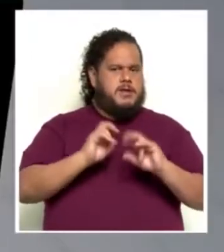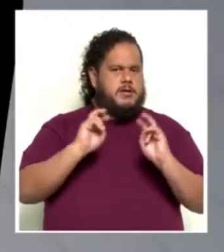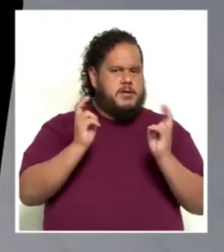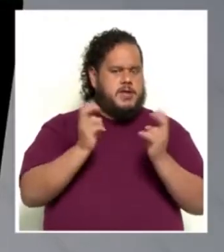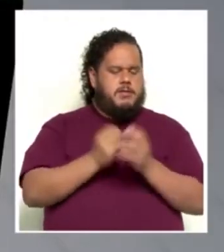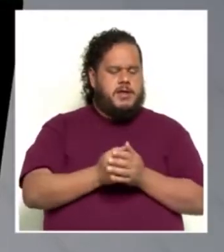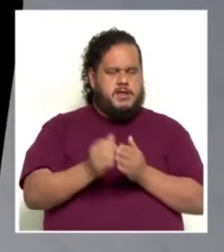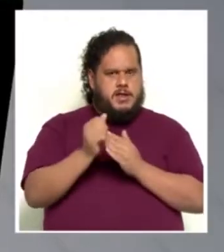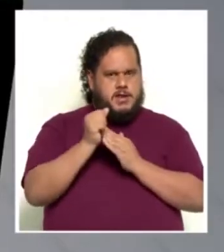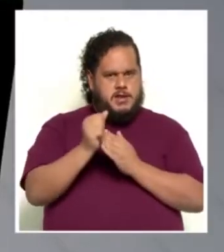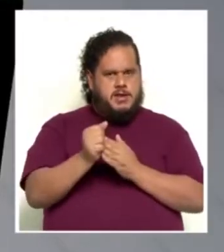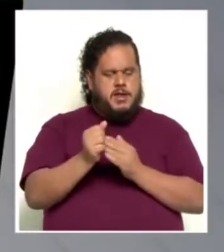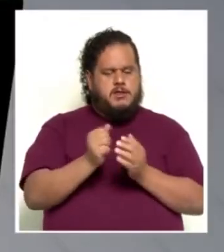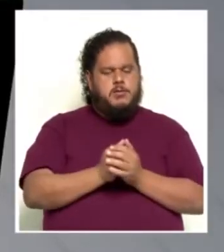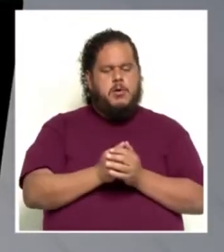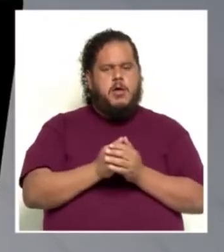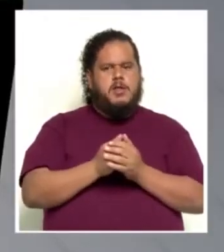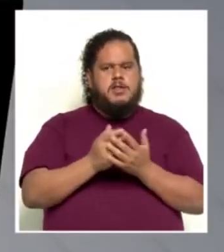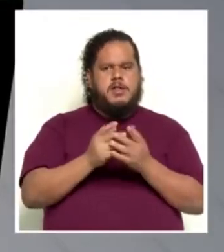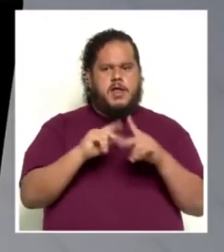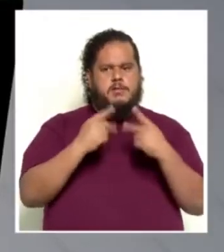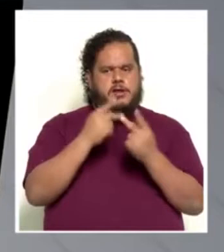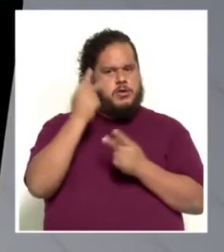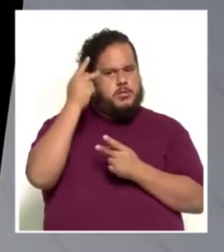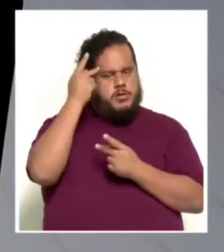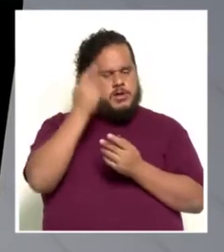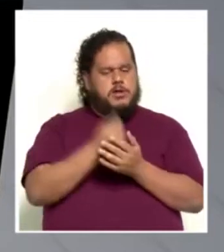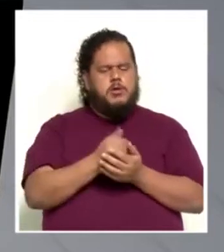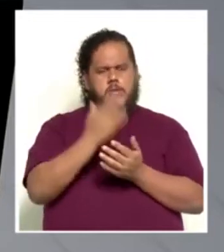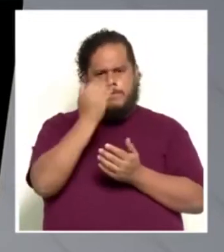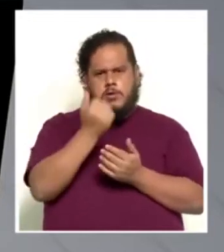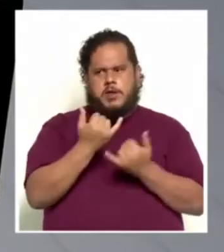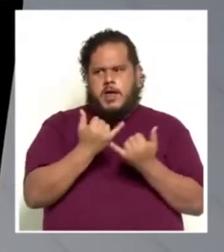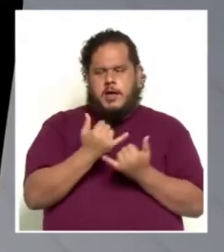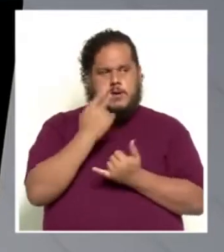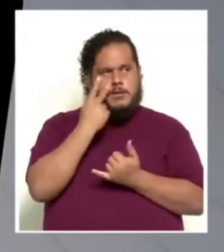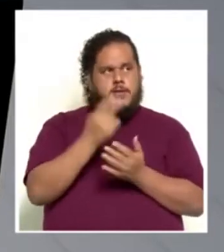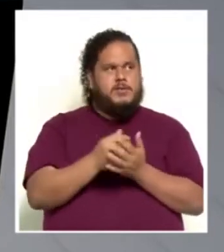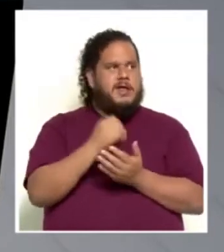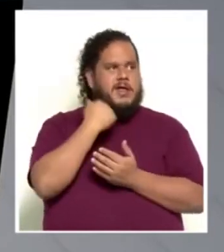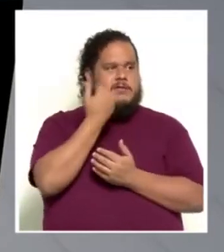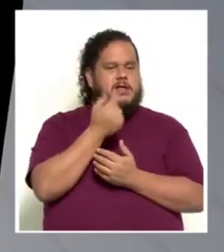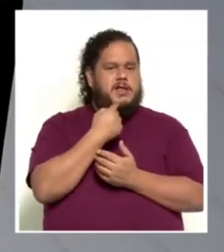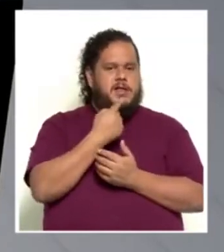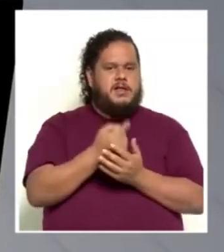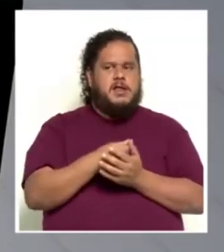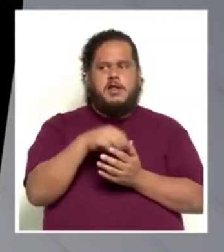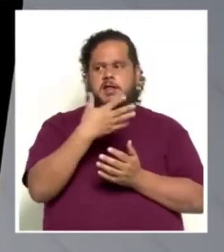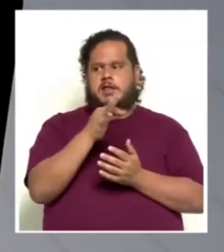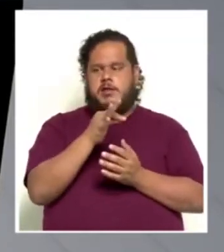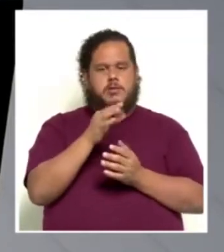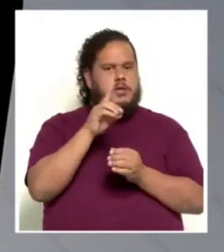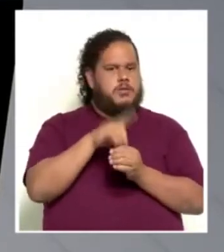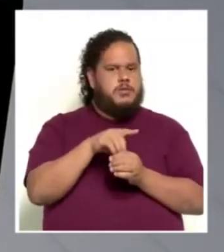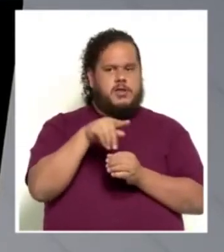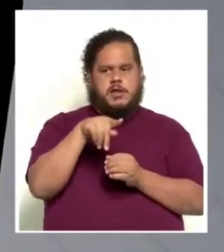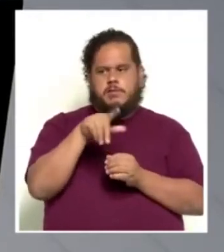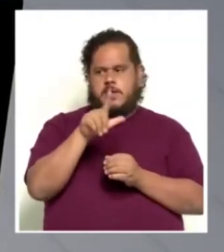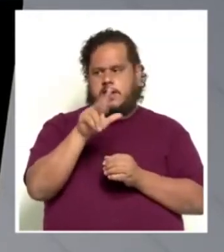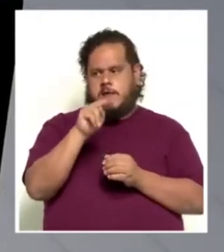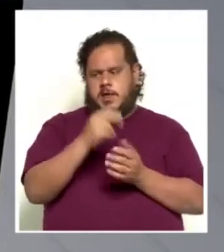del liderazgo, de la cohesión y la fragmentación, porque ahora vemos, y es fácil decir, 19 diputados del